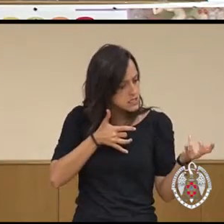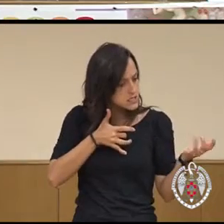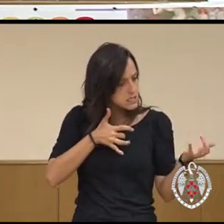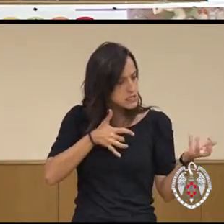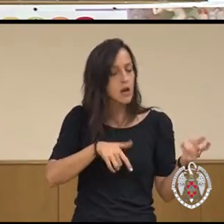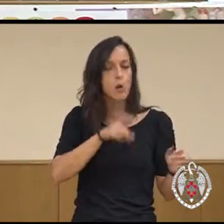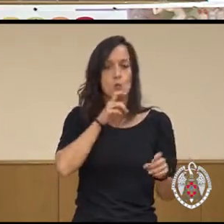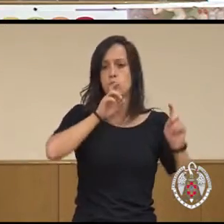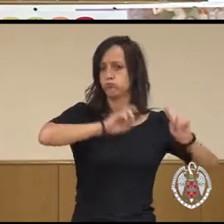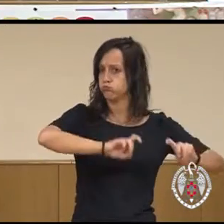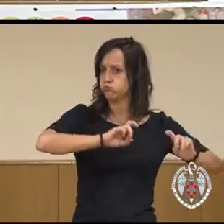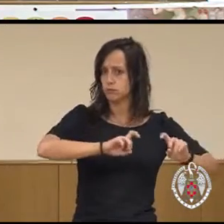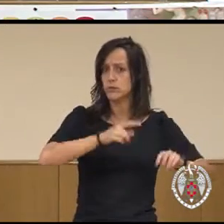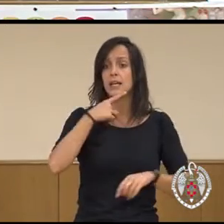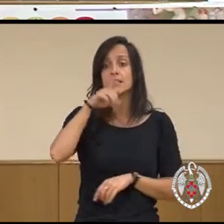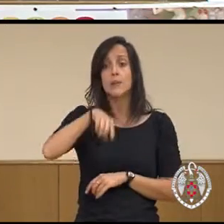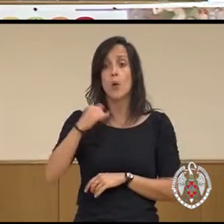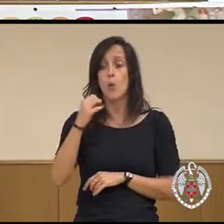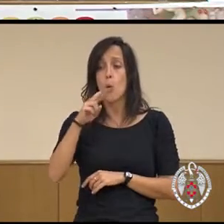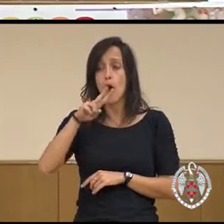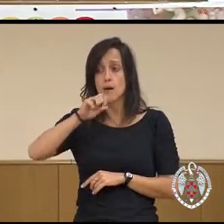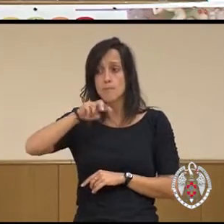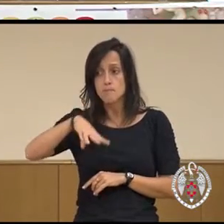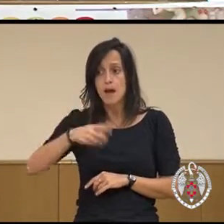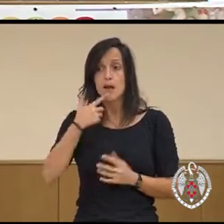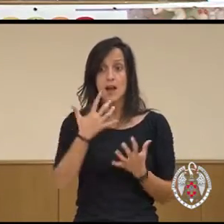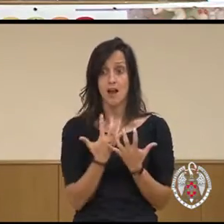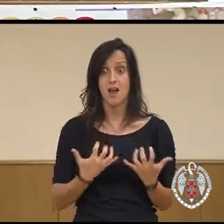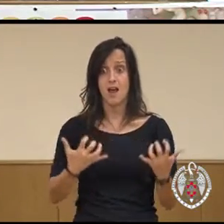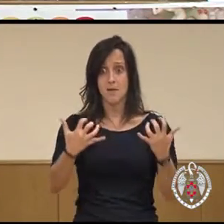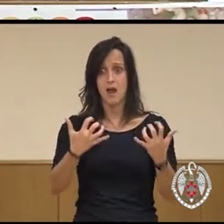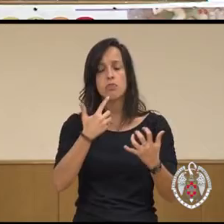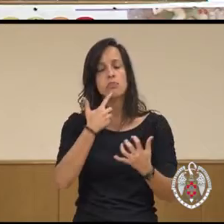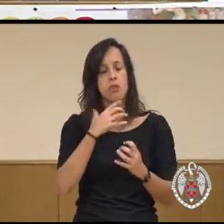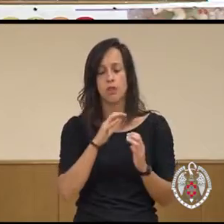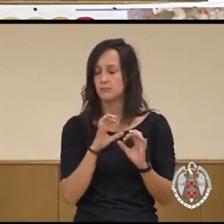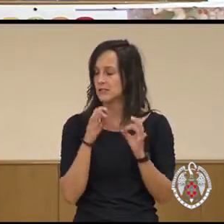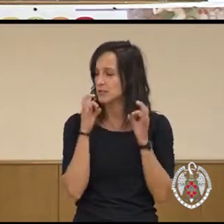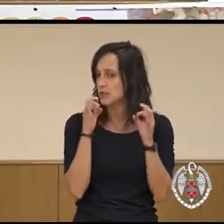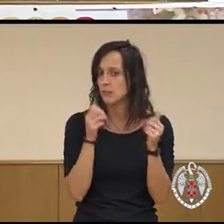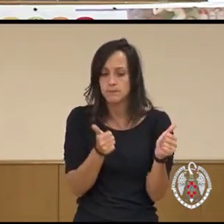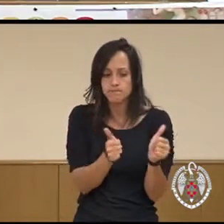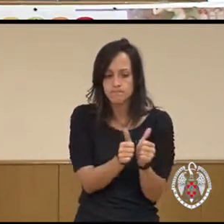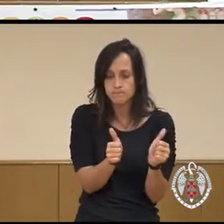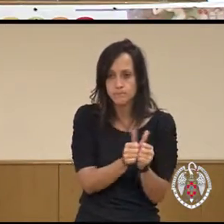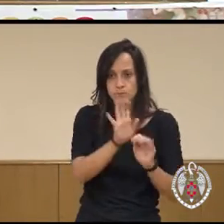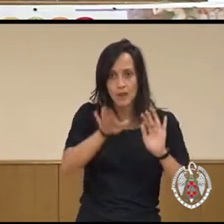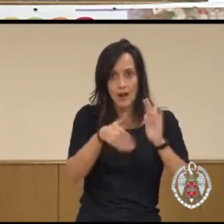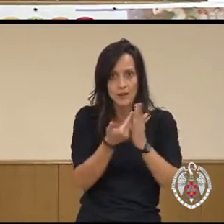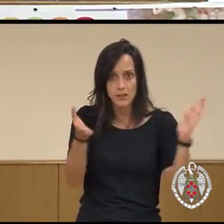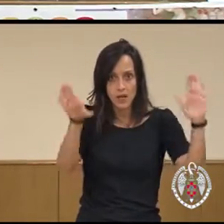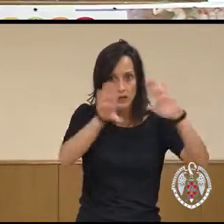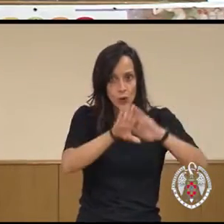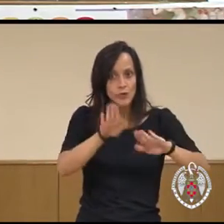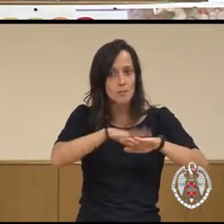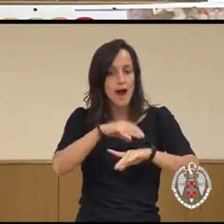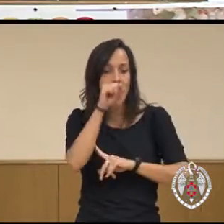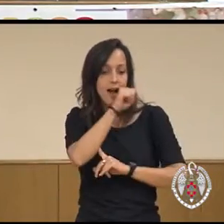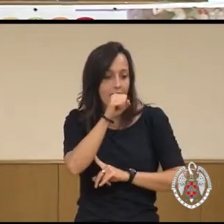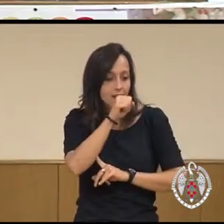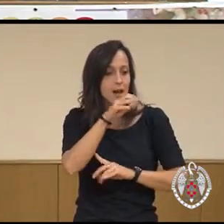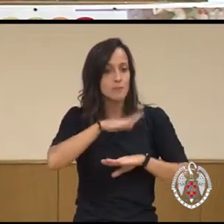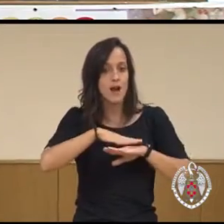que fue nombrado en su adolescencia sugier de cámara, lo que significaba que siempre estaba cerca de él, incluso por la noche, para cantarle y para tocar la